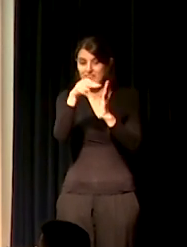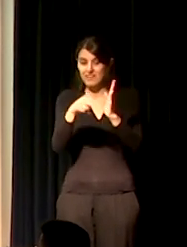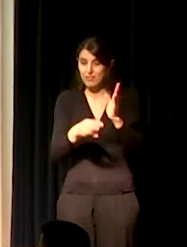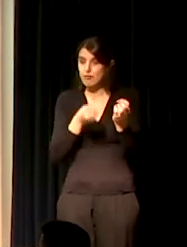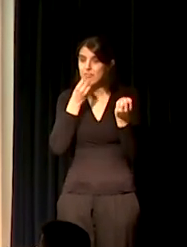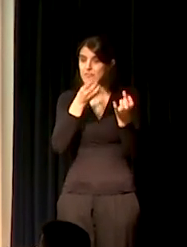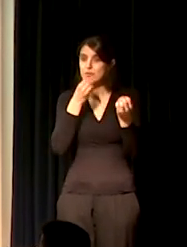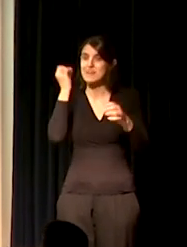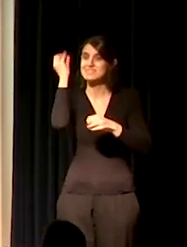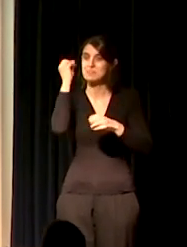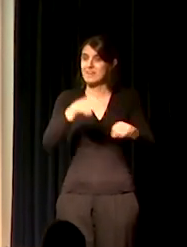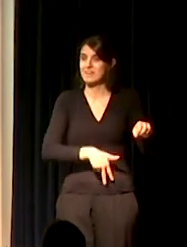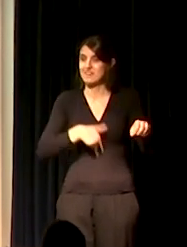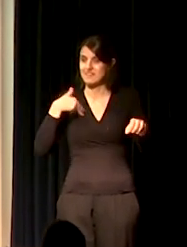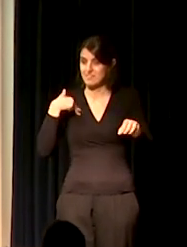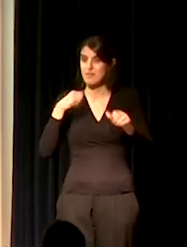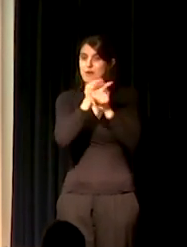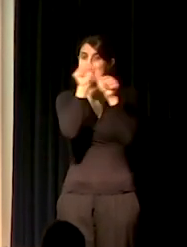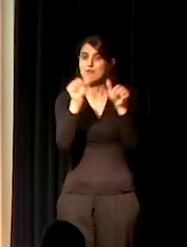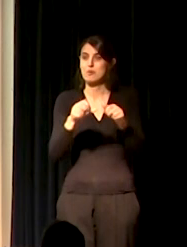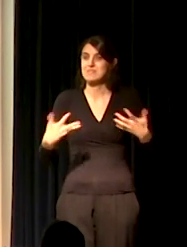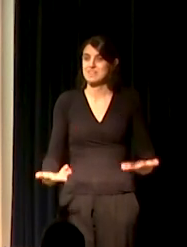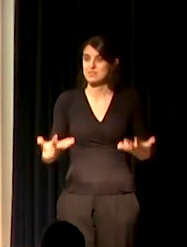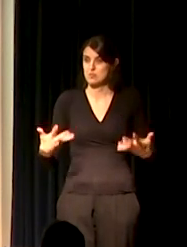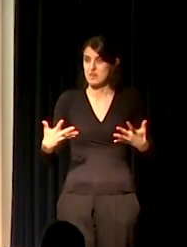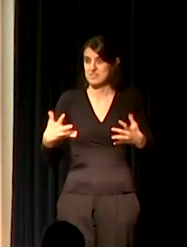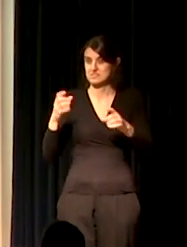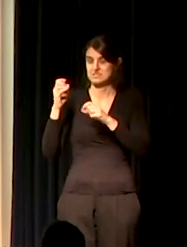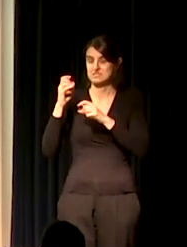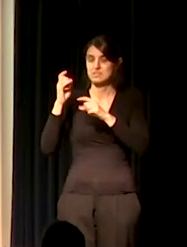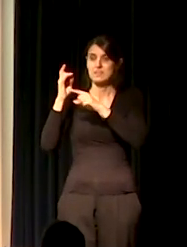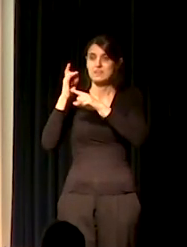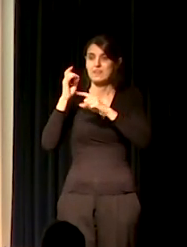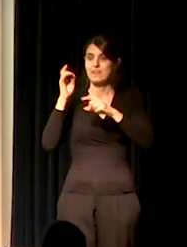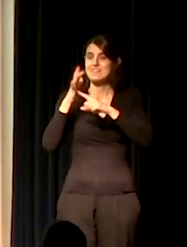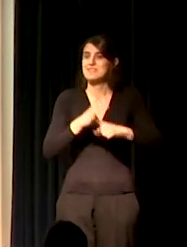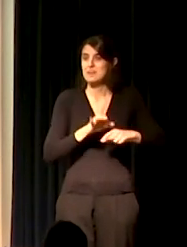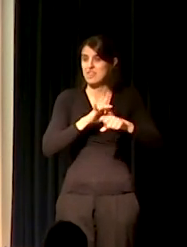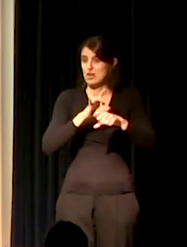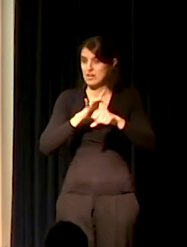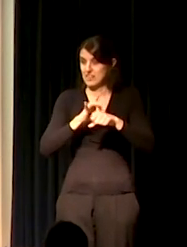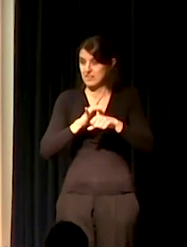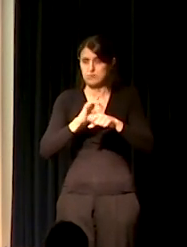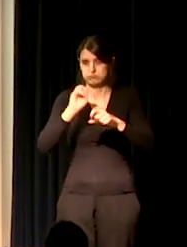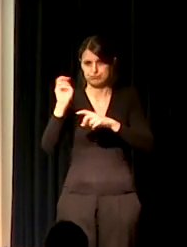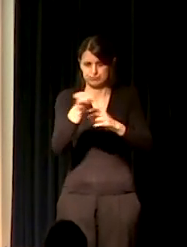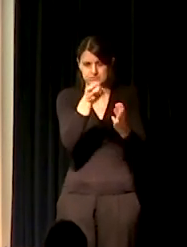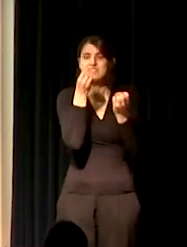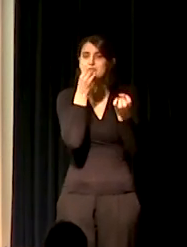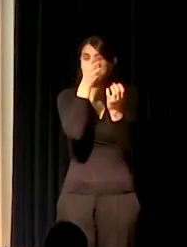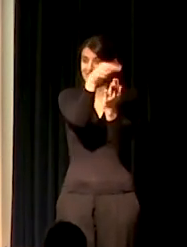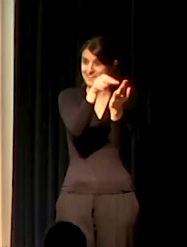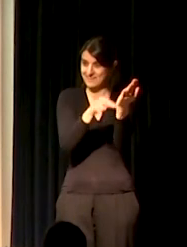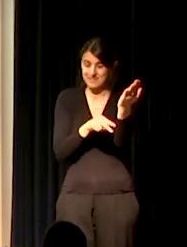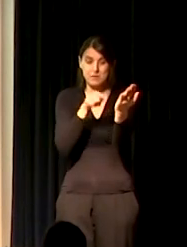informe de la Asamblea General sobre las formas contemporáneas de racismo, discriminación racial, xenofobia y otras formas conexas de intolerancia. Yo os lo recomiendo porque